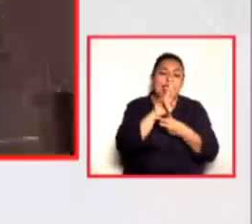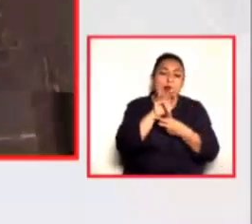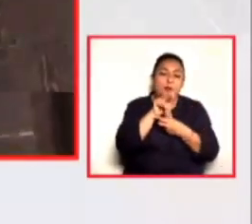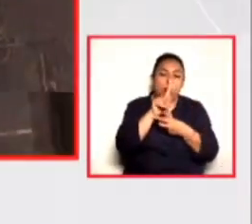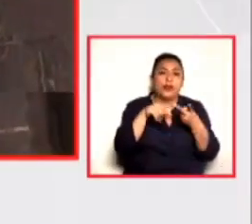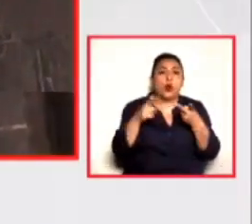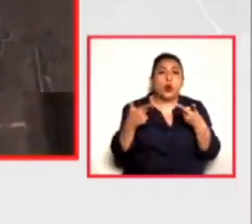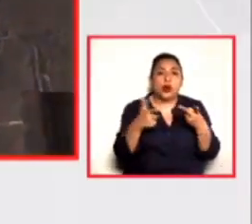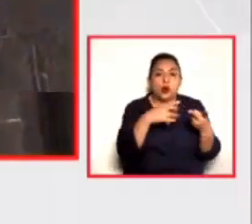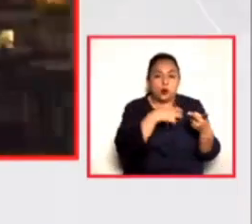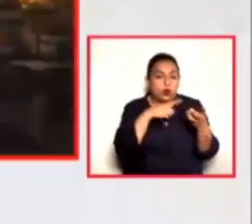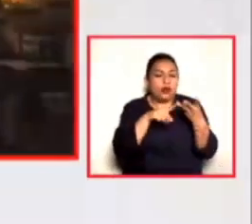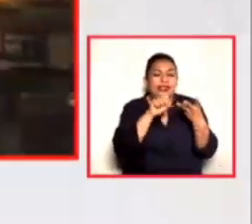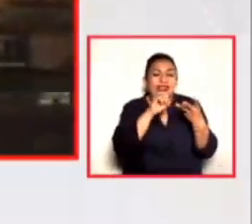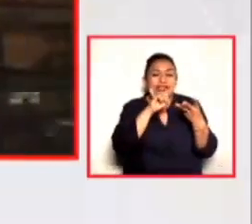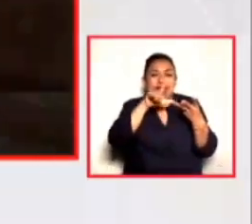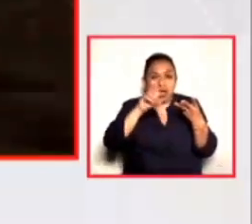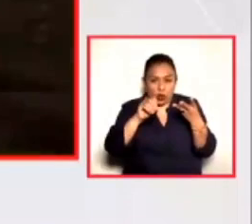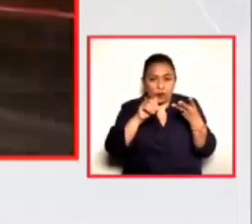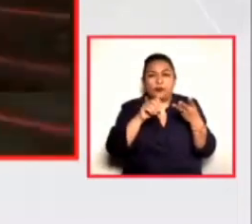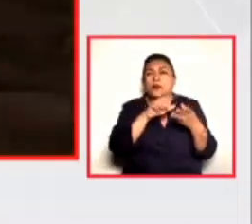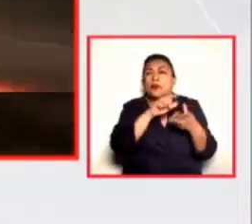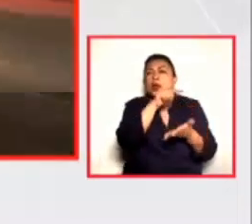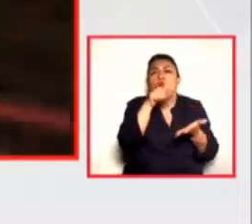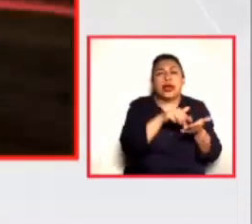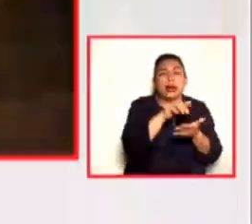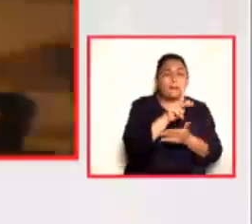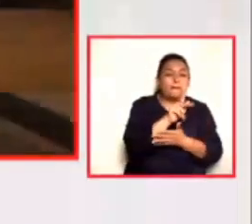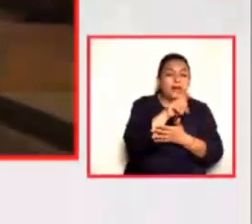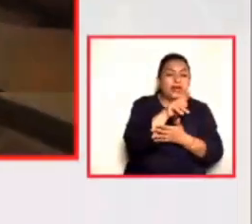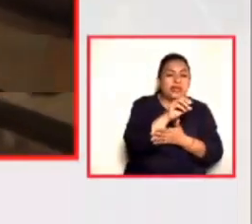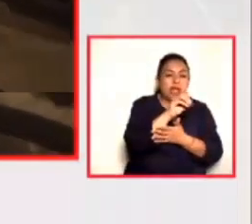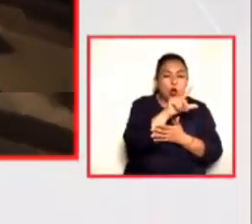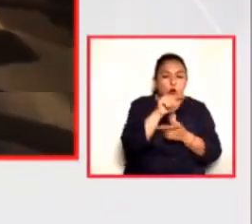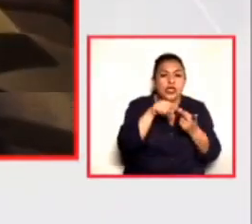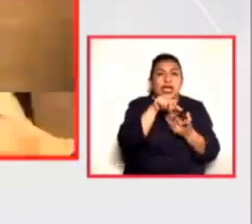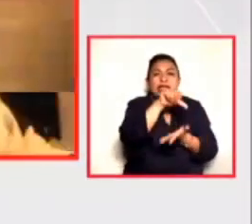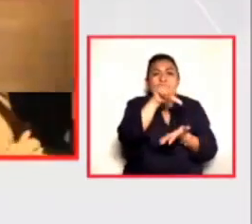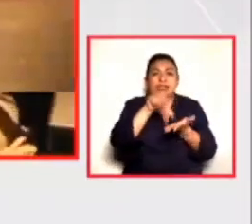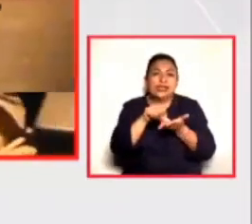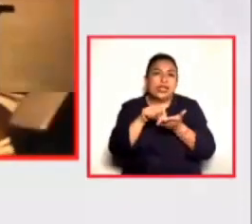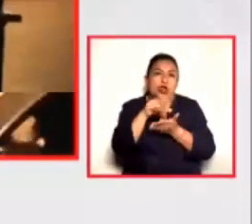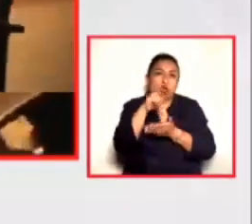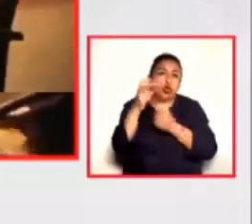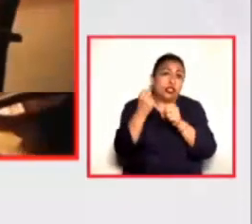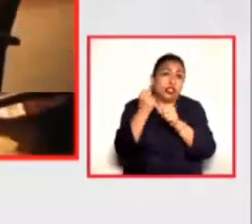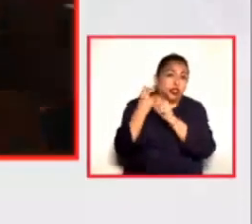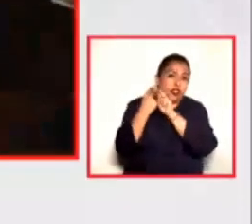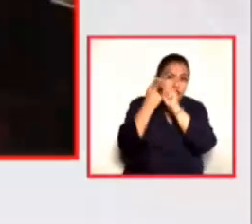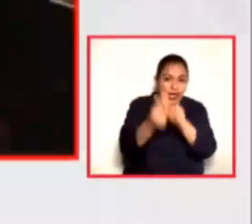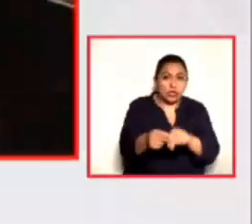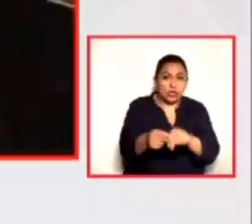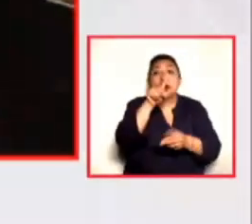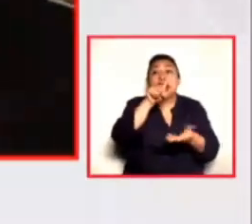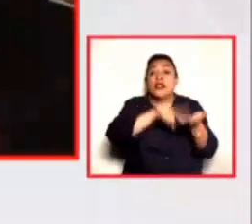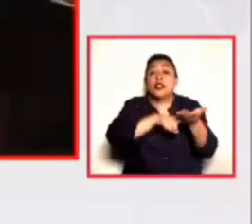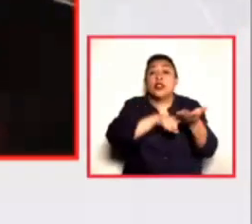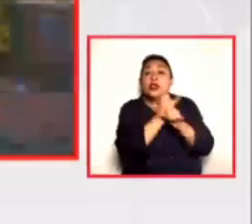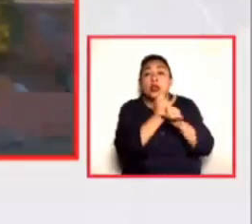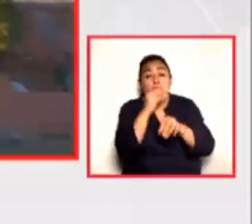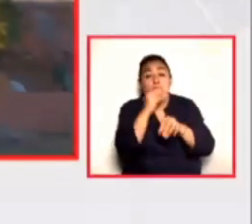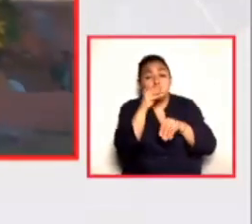Silao, espacios como la Presa de la Olla y el Centro Bicentenario, y de manera virtual a través de un innovador programa